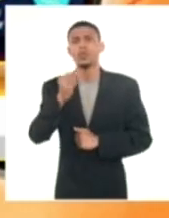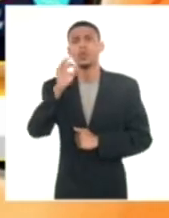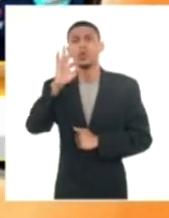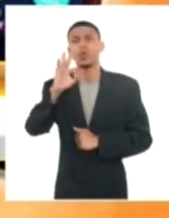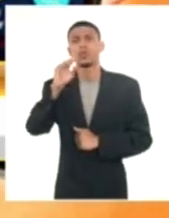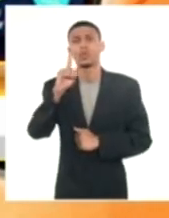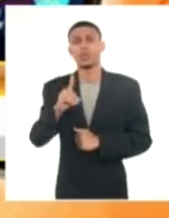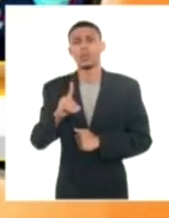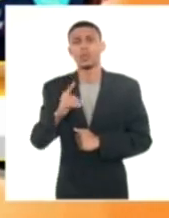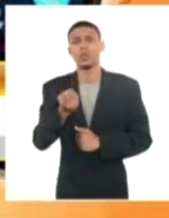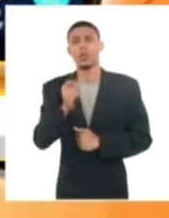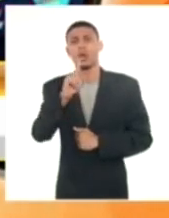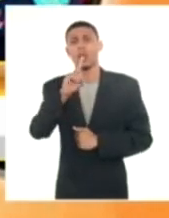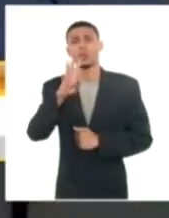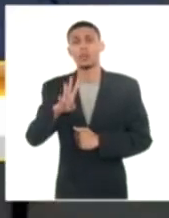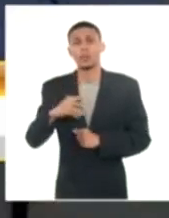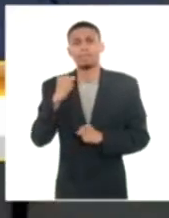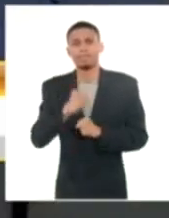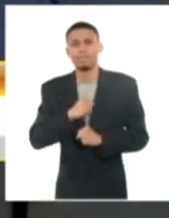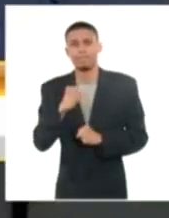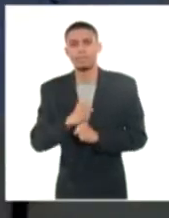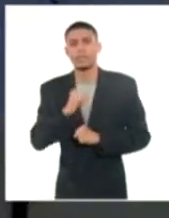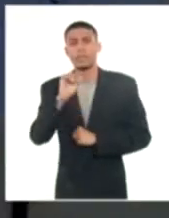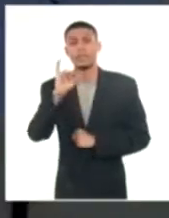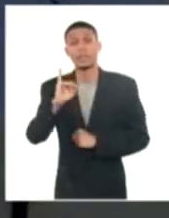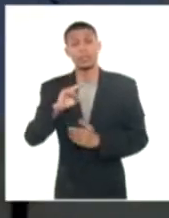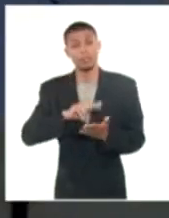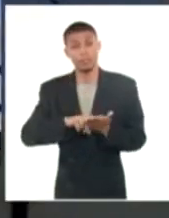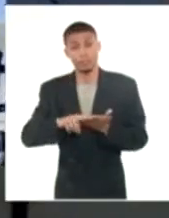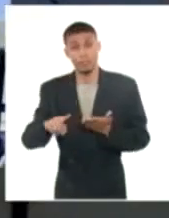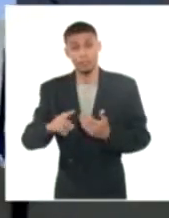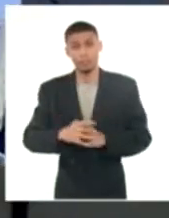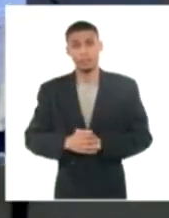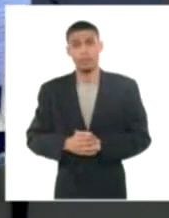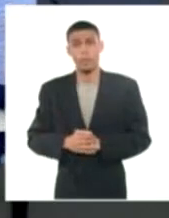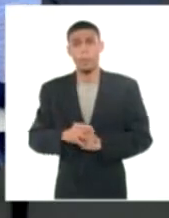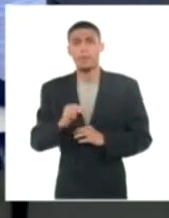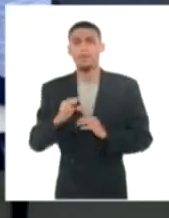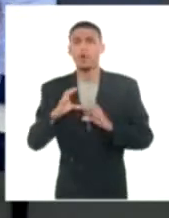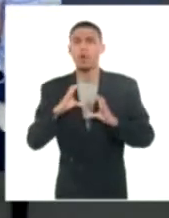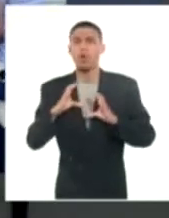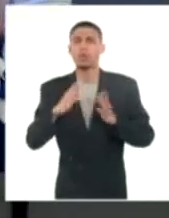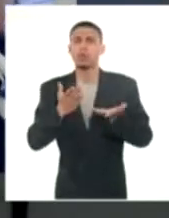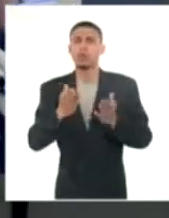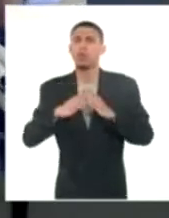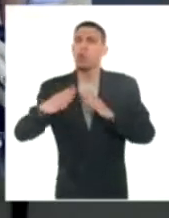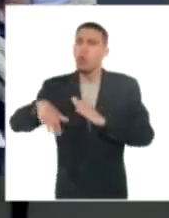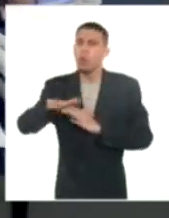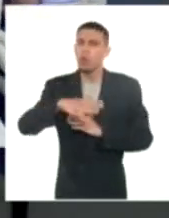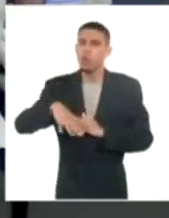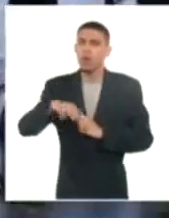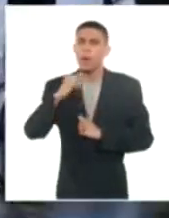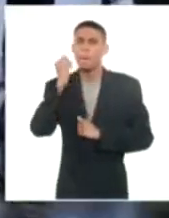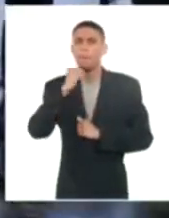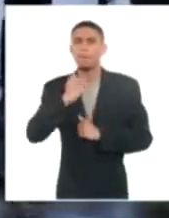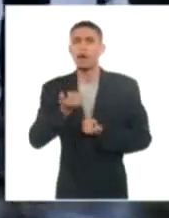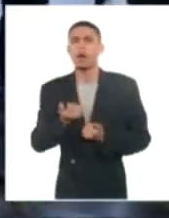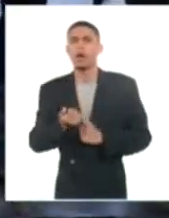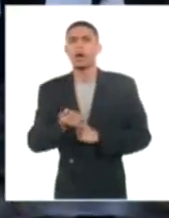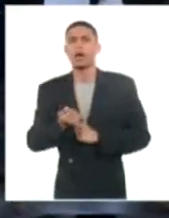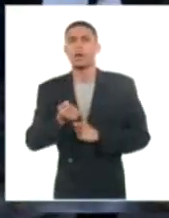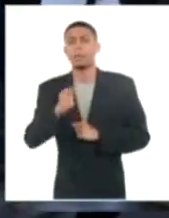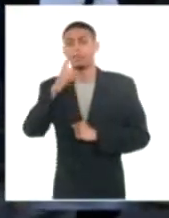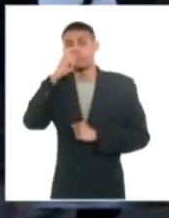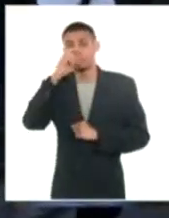14 intensas jornadas a lo largo de 7 semanas. Es esta una comunidad de más de 20.000 habitantes, muchos de ellos adultos mayores,